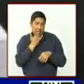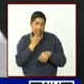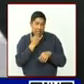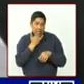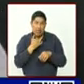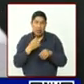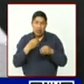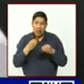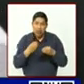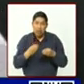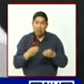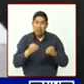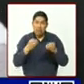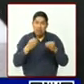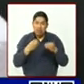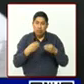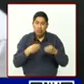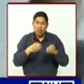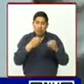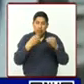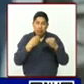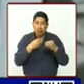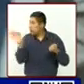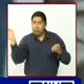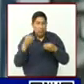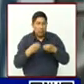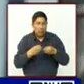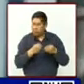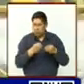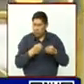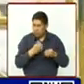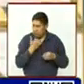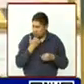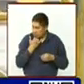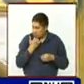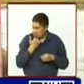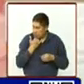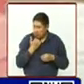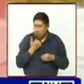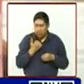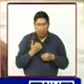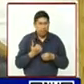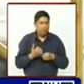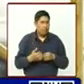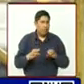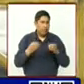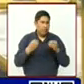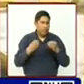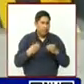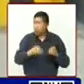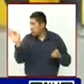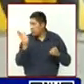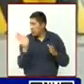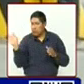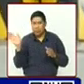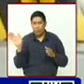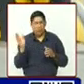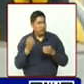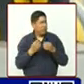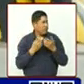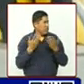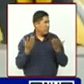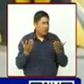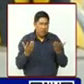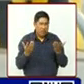en la comercialización de carburantes. La operadora informa de que ya se había descargado el combustible a lo que son los tanques